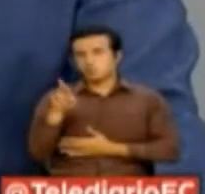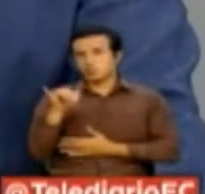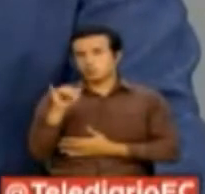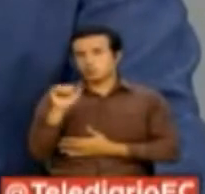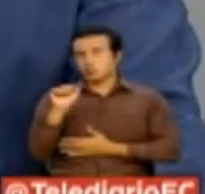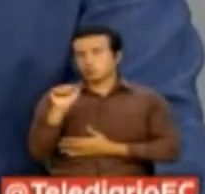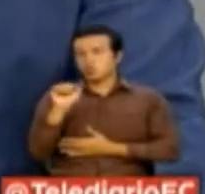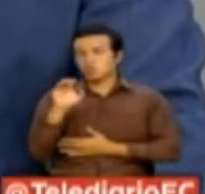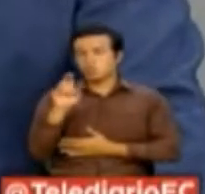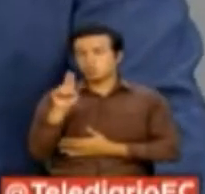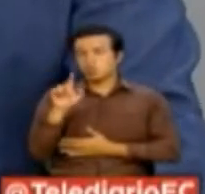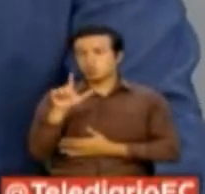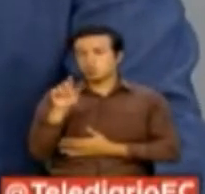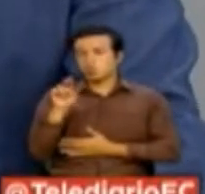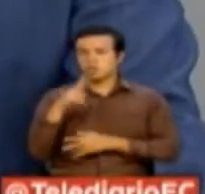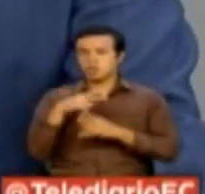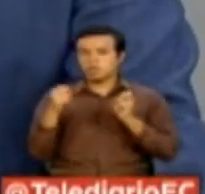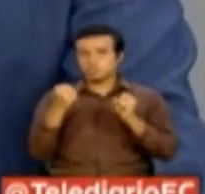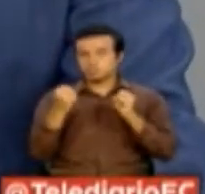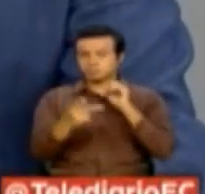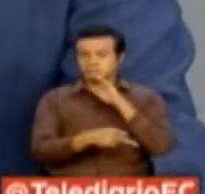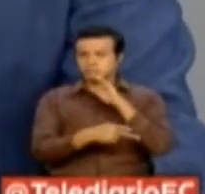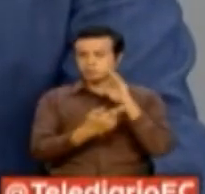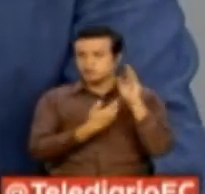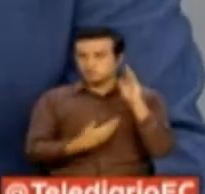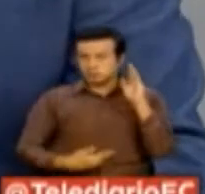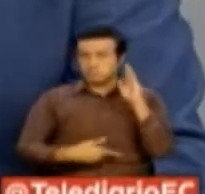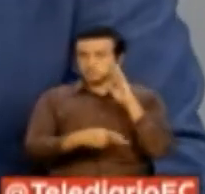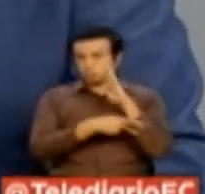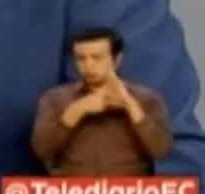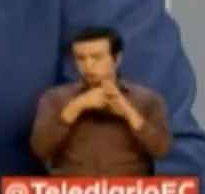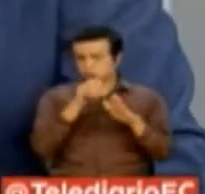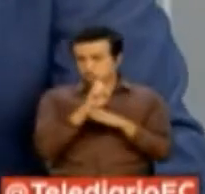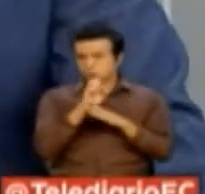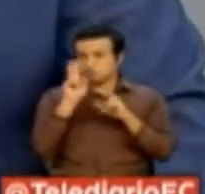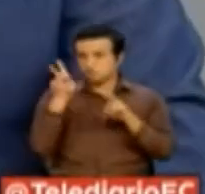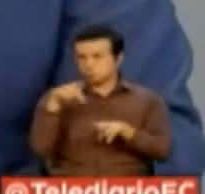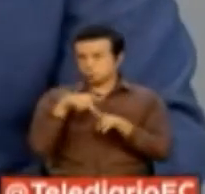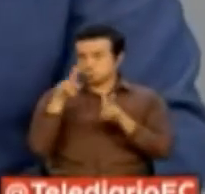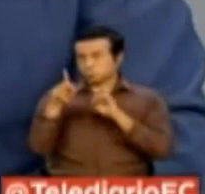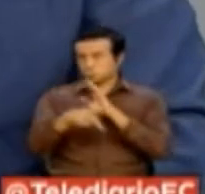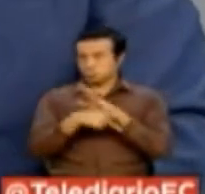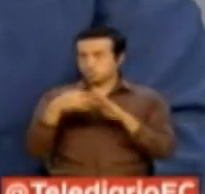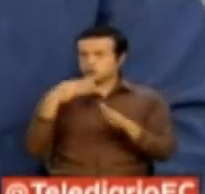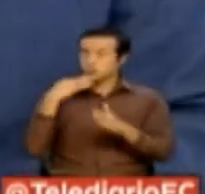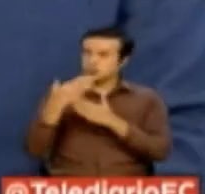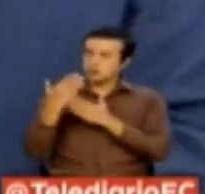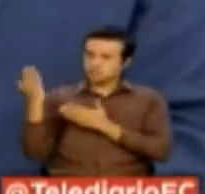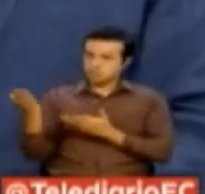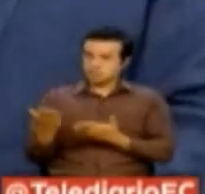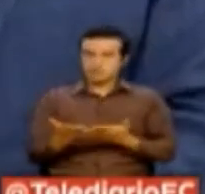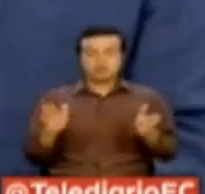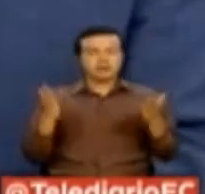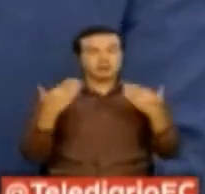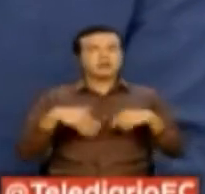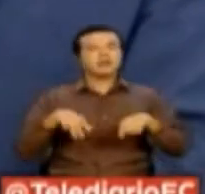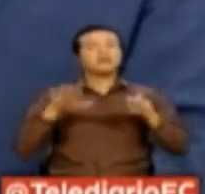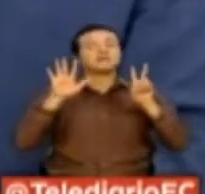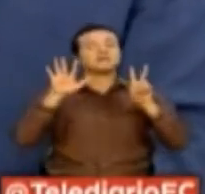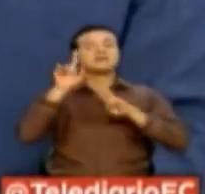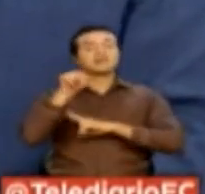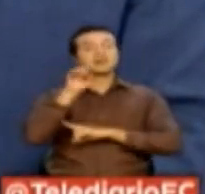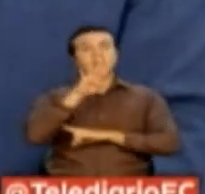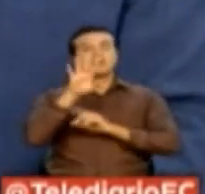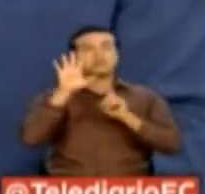gerente de petroecuador y experto en temas petroleros gracias por aceptar esta invitación son las 7 de la mañana